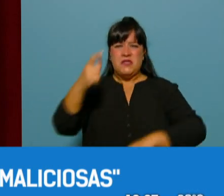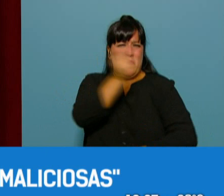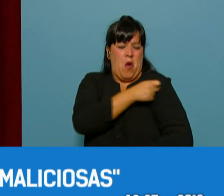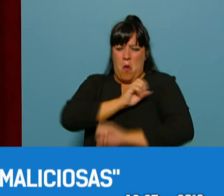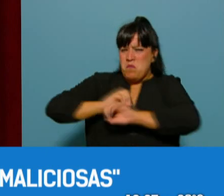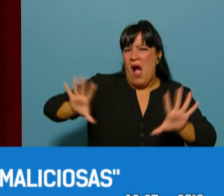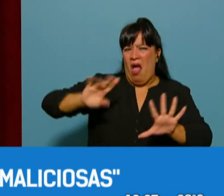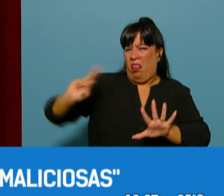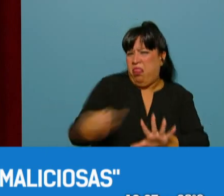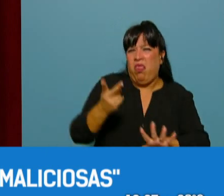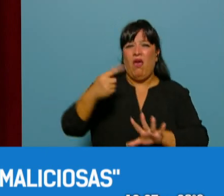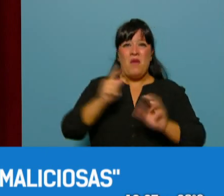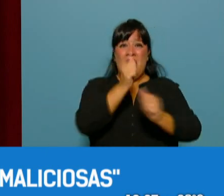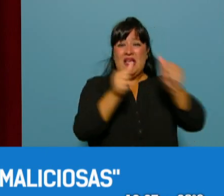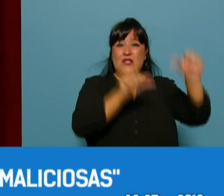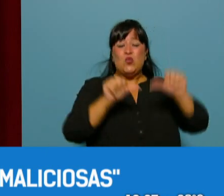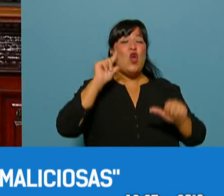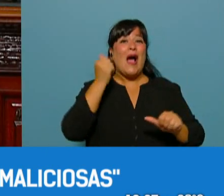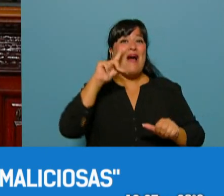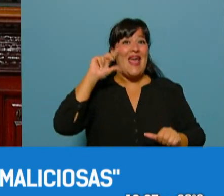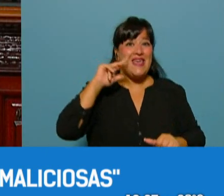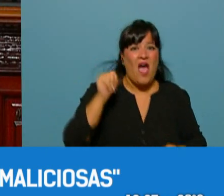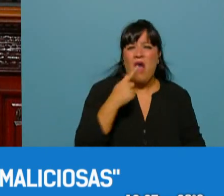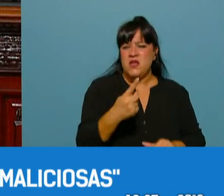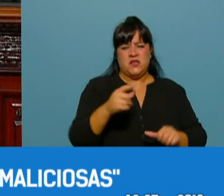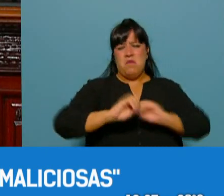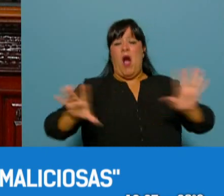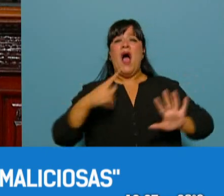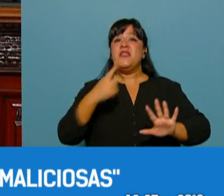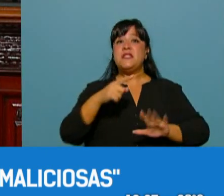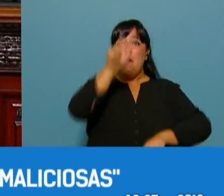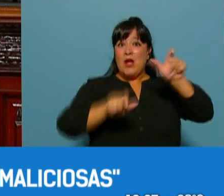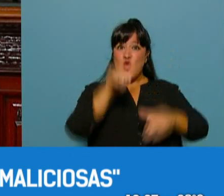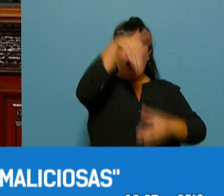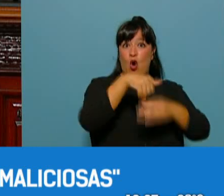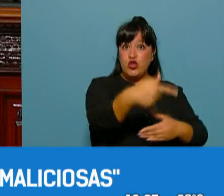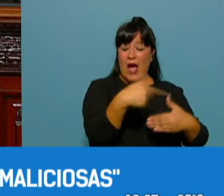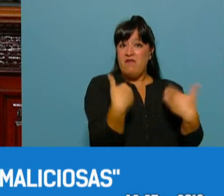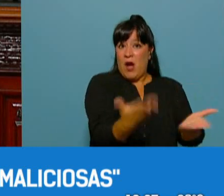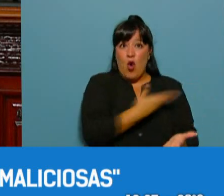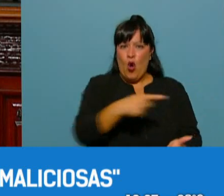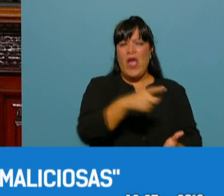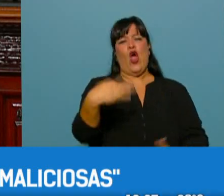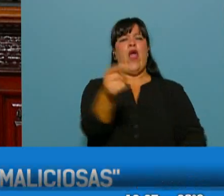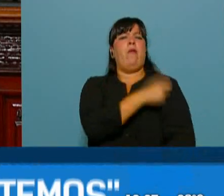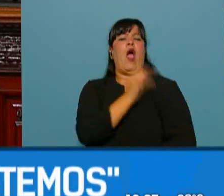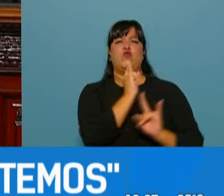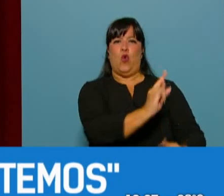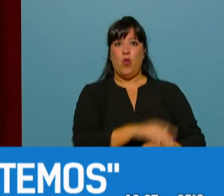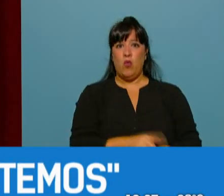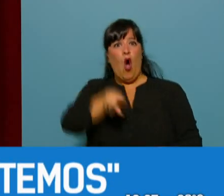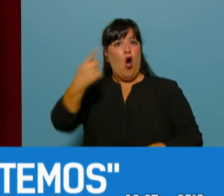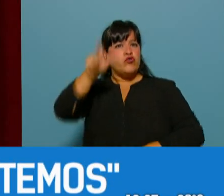vacuna elaborada por el Instituto Gamaleya. Que se la apliquen sus votantes, bramaba alguno de ellos. Otros fueron más